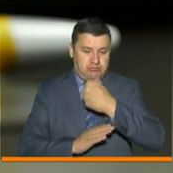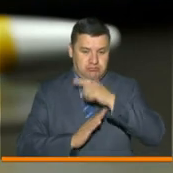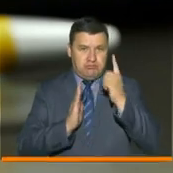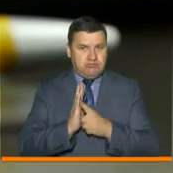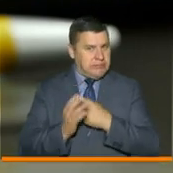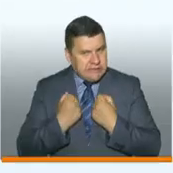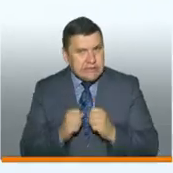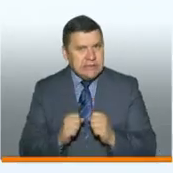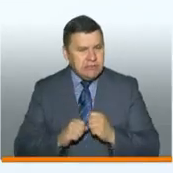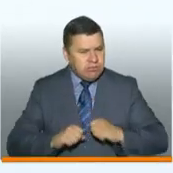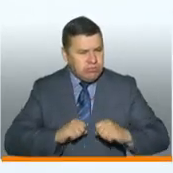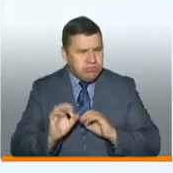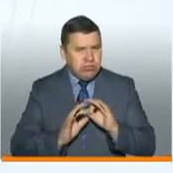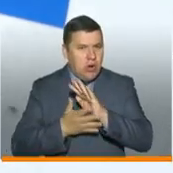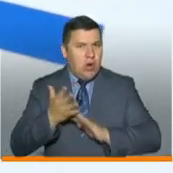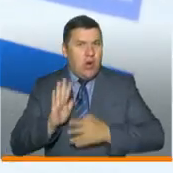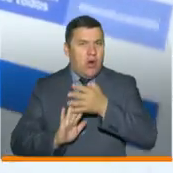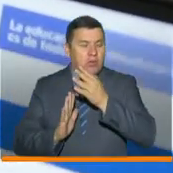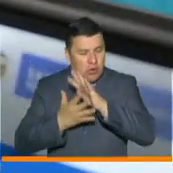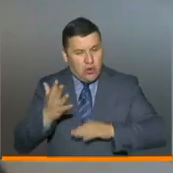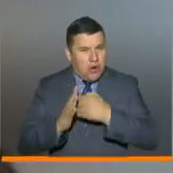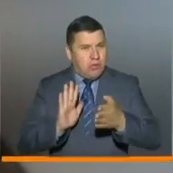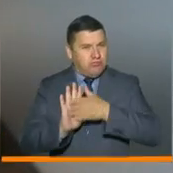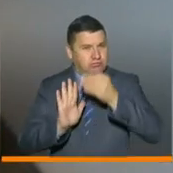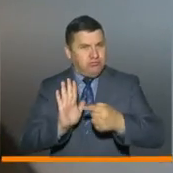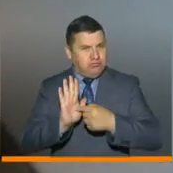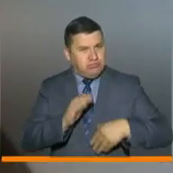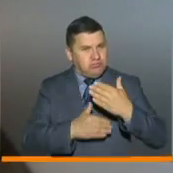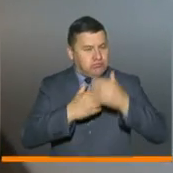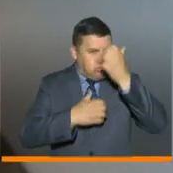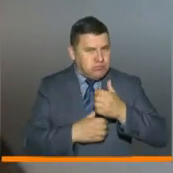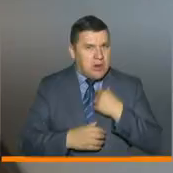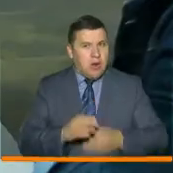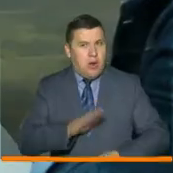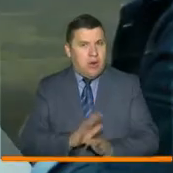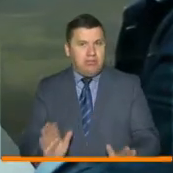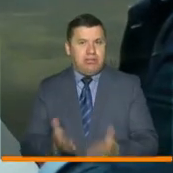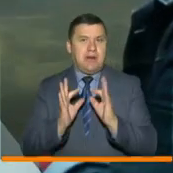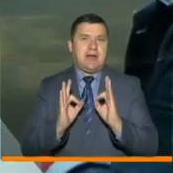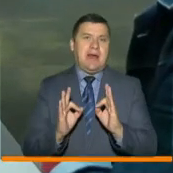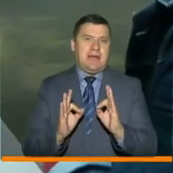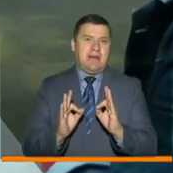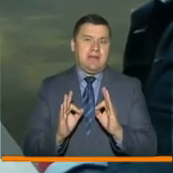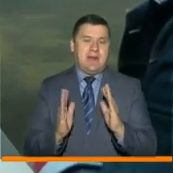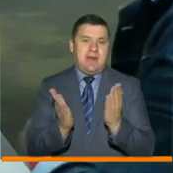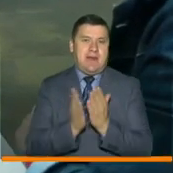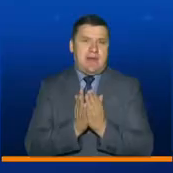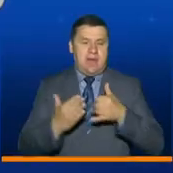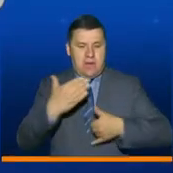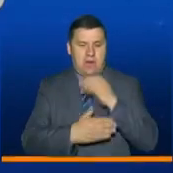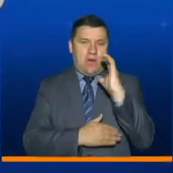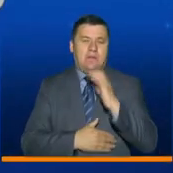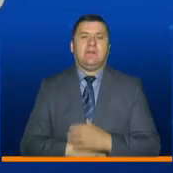escatima esfuerzos para cumplir con los cronogramas de evaluación y garantizar una mejora continua a la calidad de la educación en el